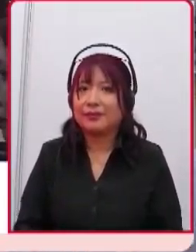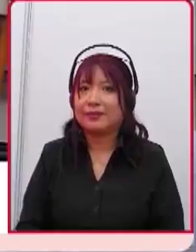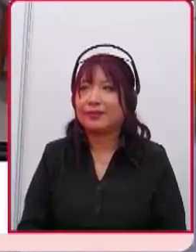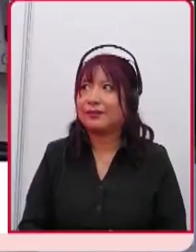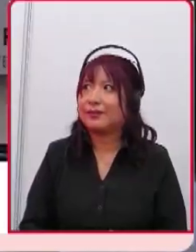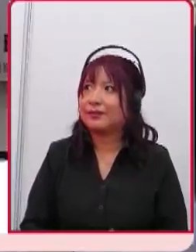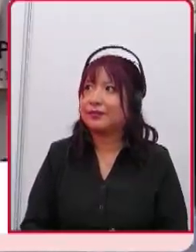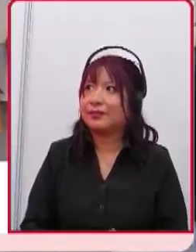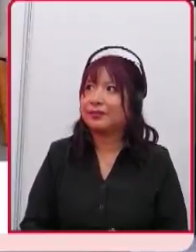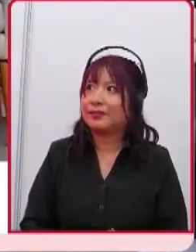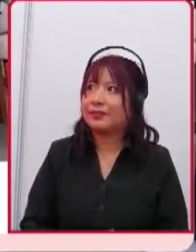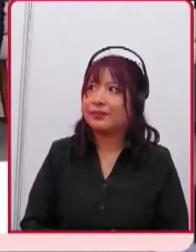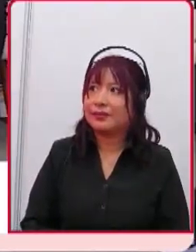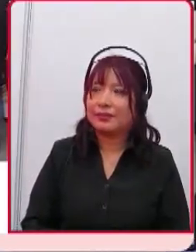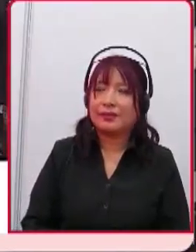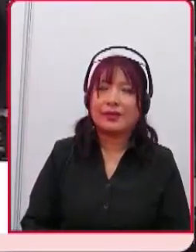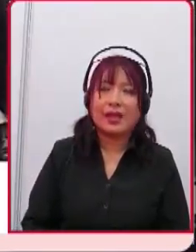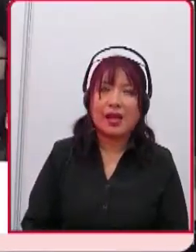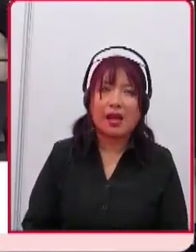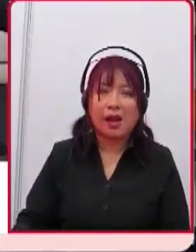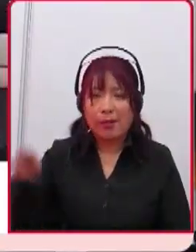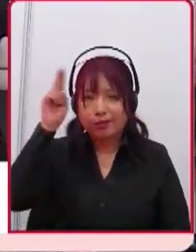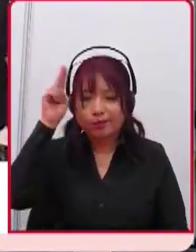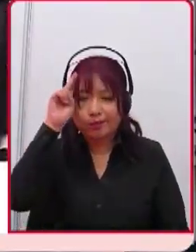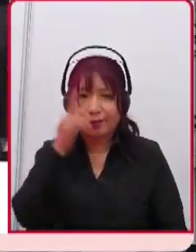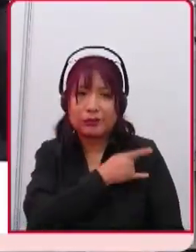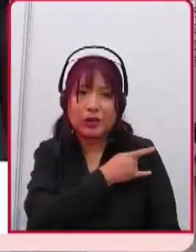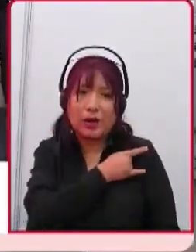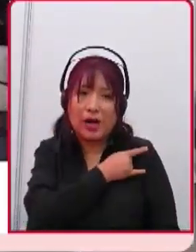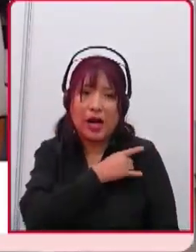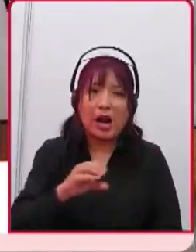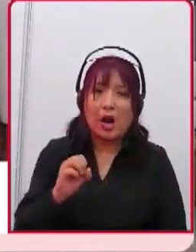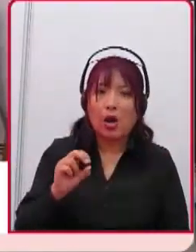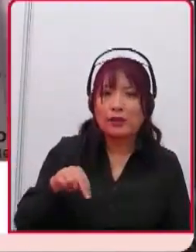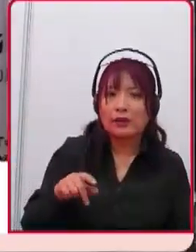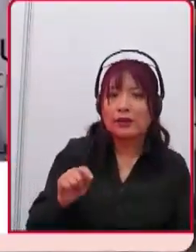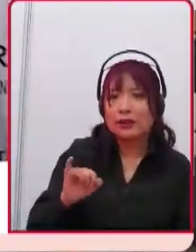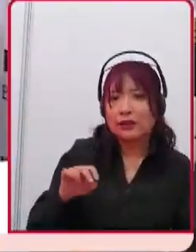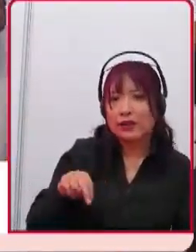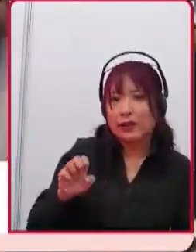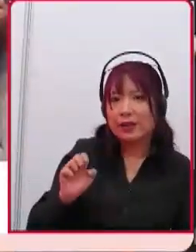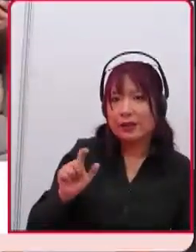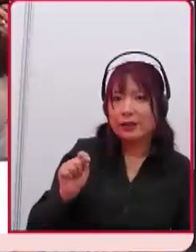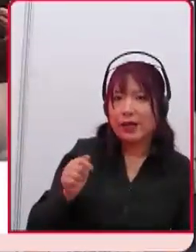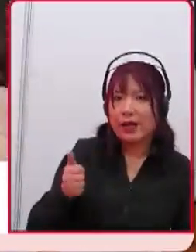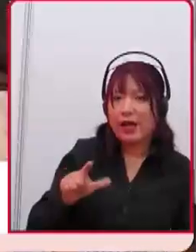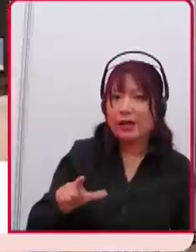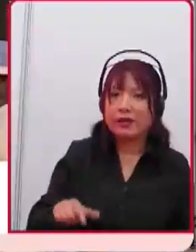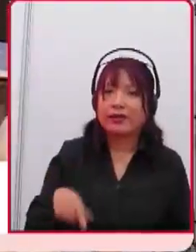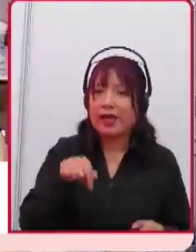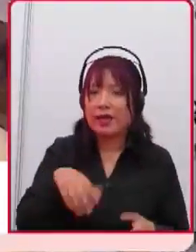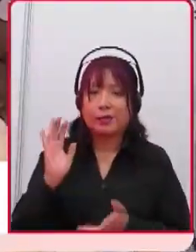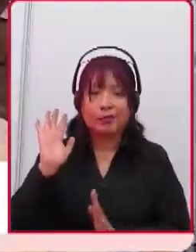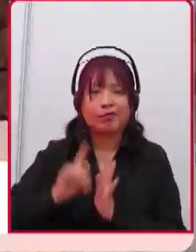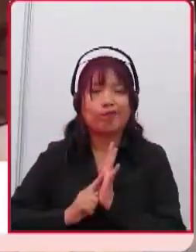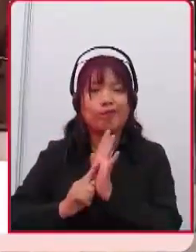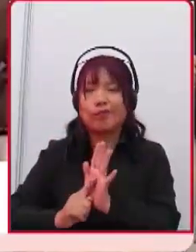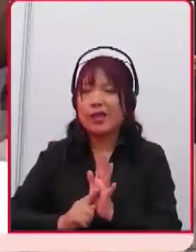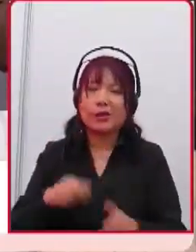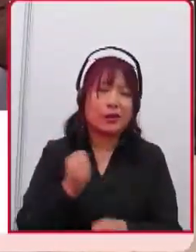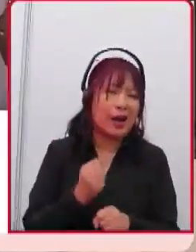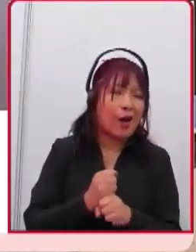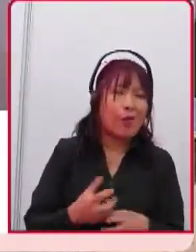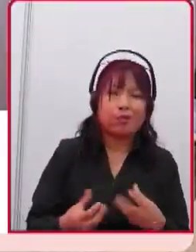Cajachagua es docente de la Universidad Continental. Él nos viene a presentar un trabajo interesante, innovador, ¿no? Es un